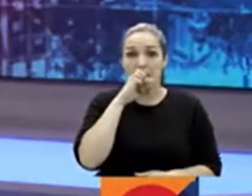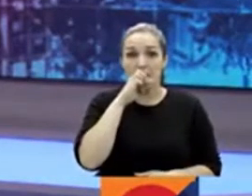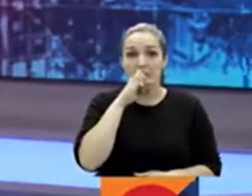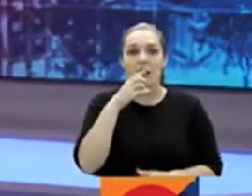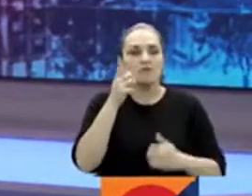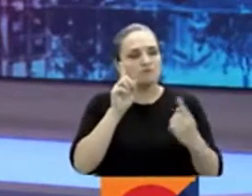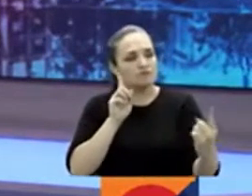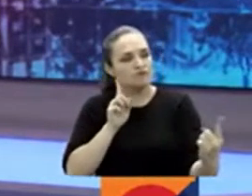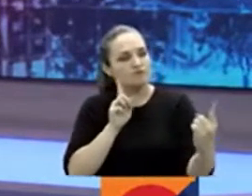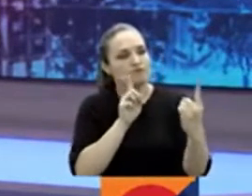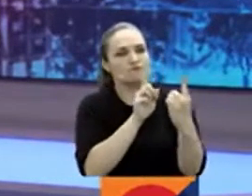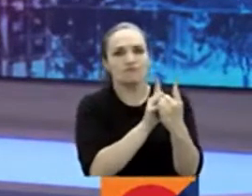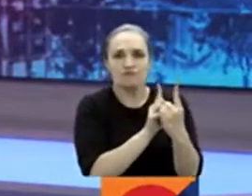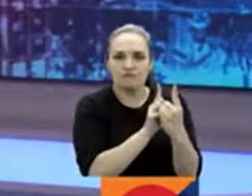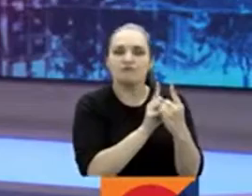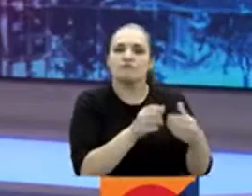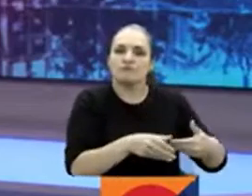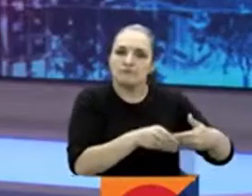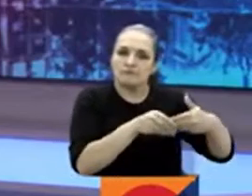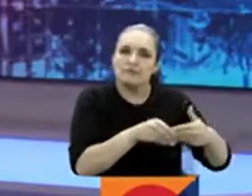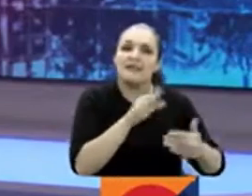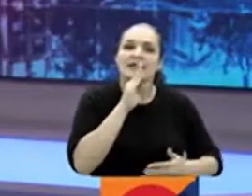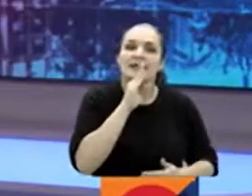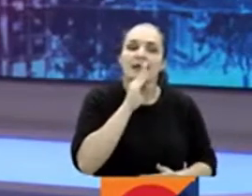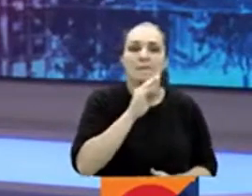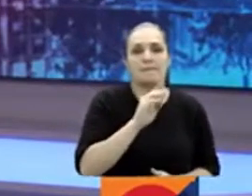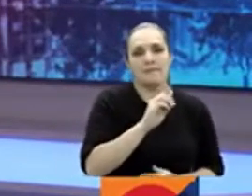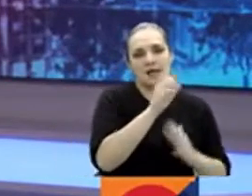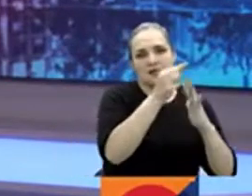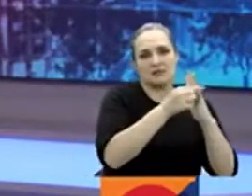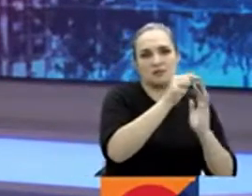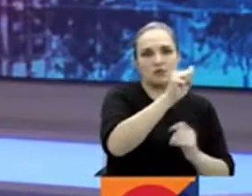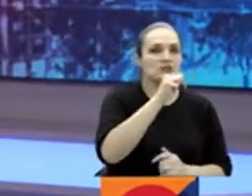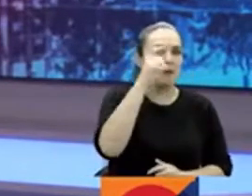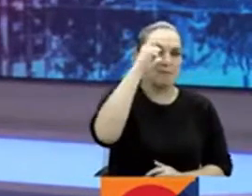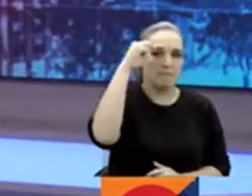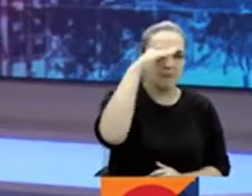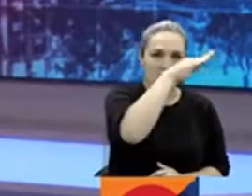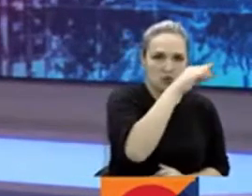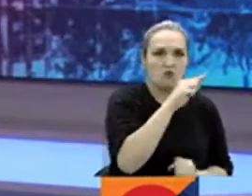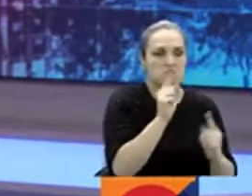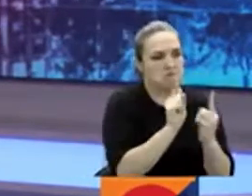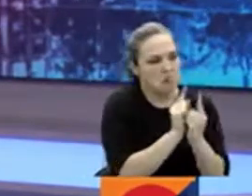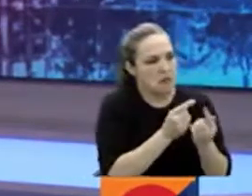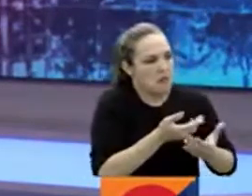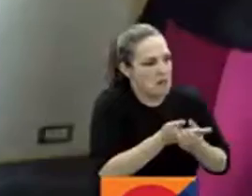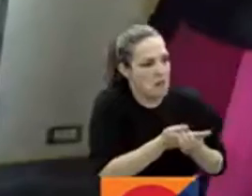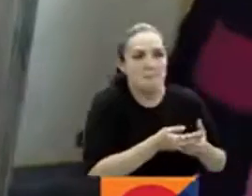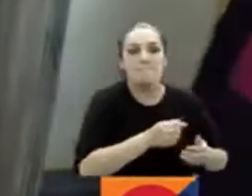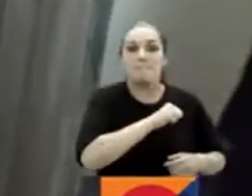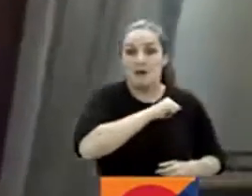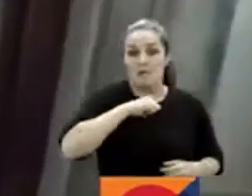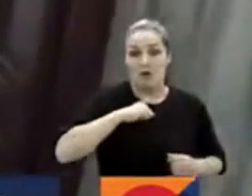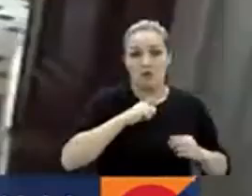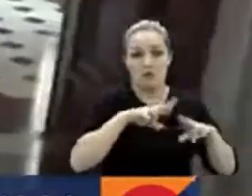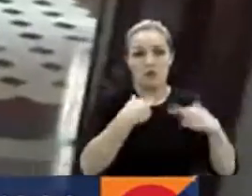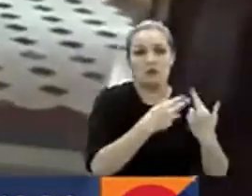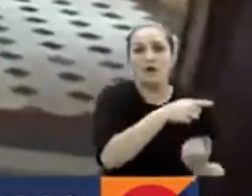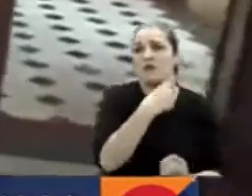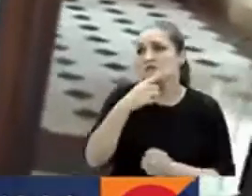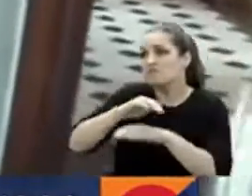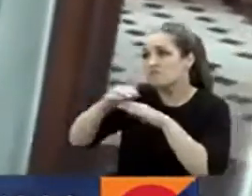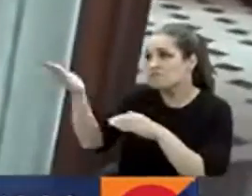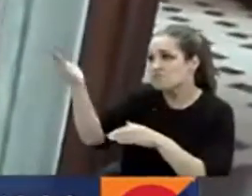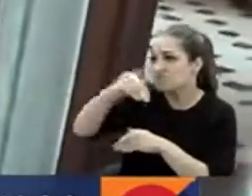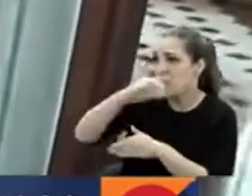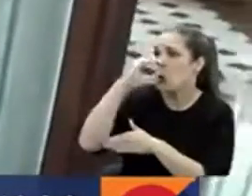de la nación, Verónica Alcocer, quien lo invitó a Colombia y le pidió orar por la paz total del país. La audiencia